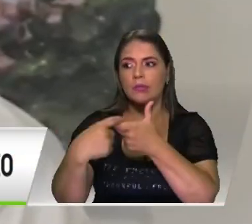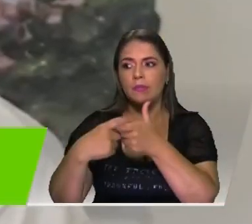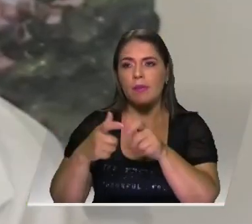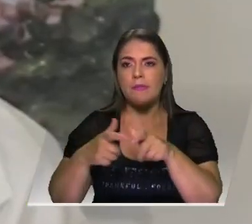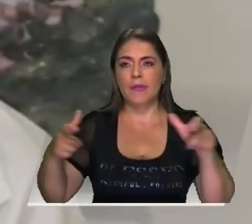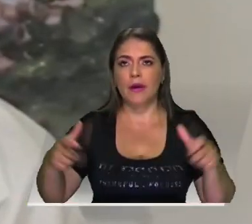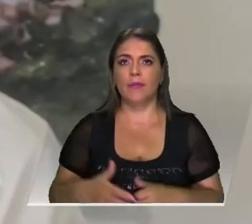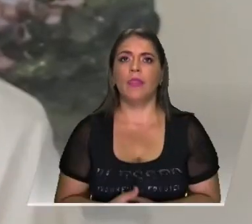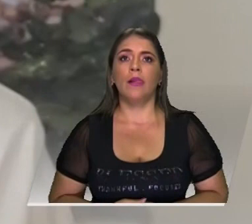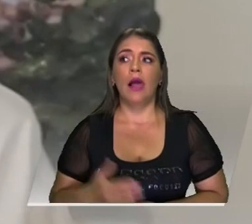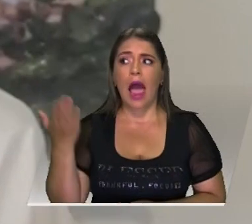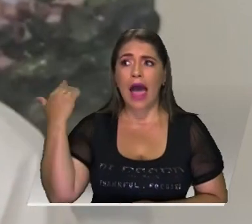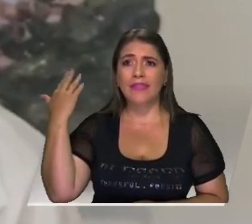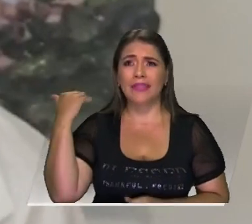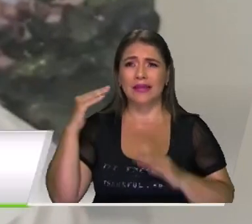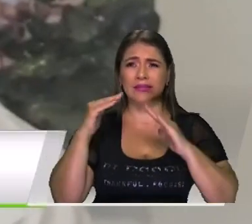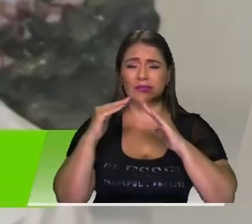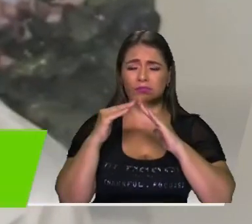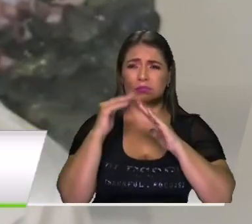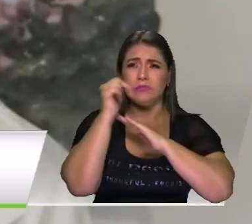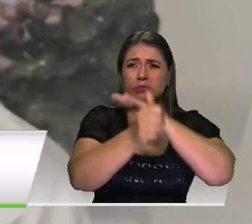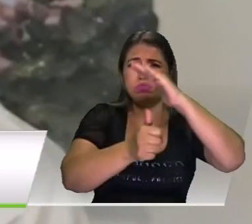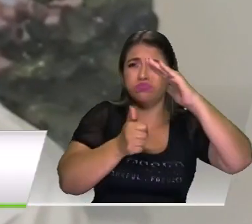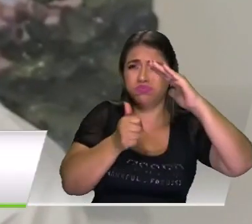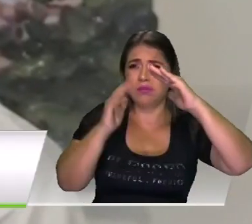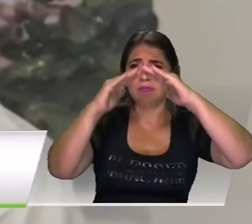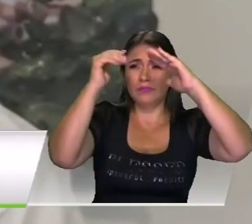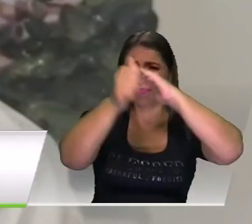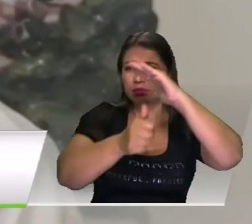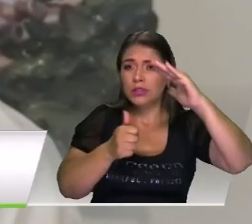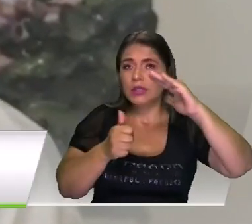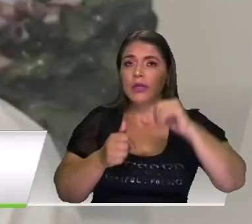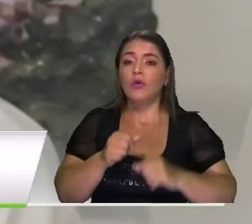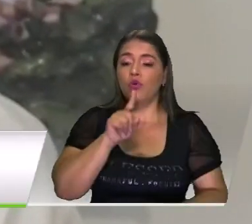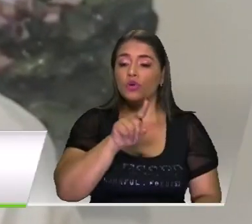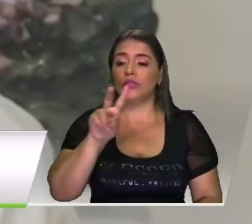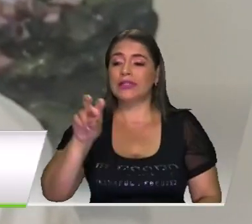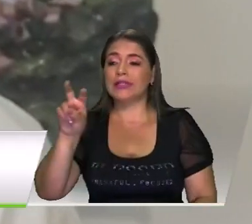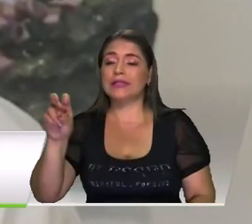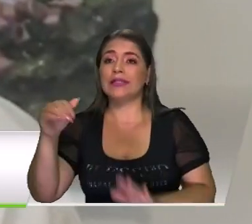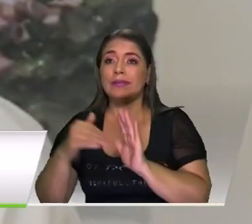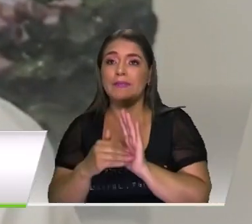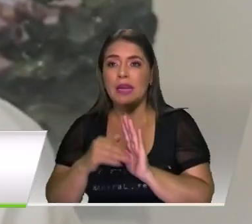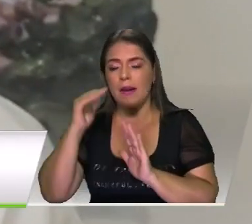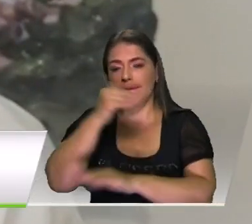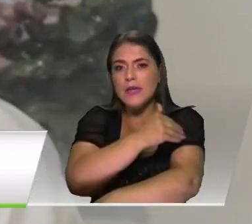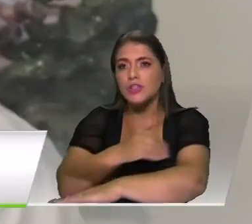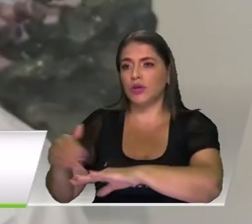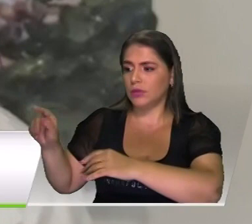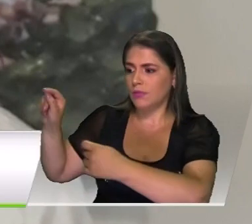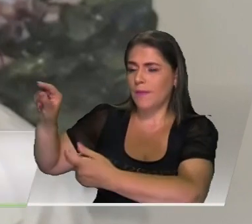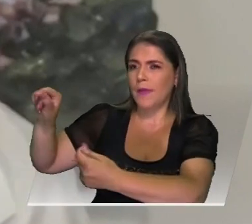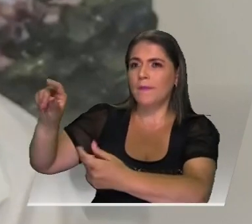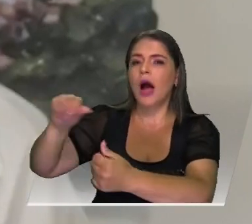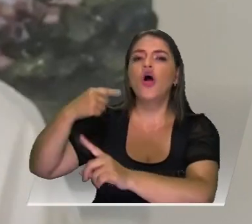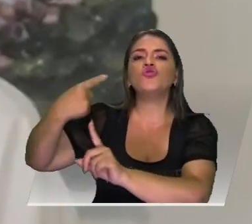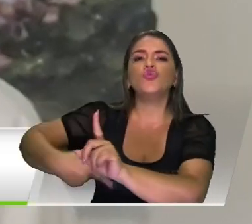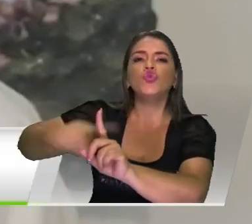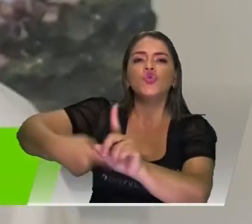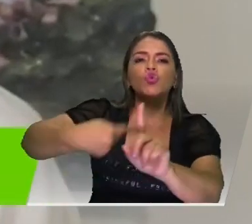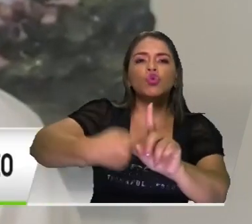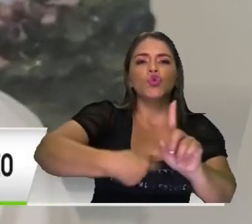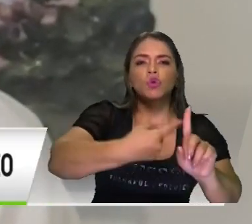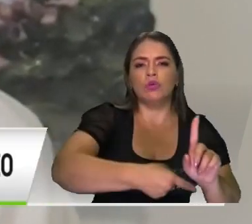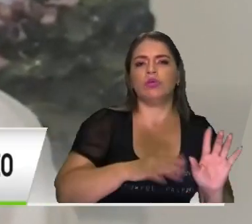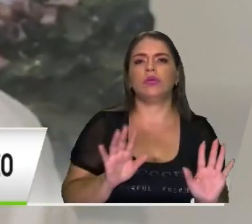pandemia nos permitió entregar hasta la fecha más de 177 mil millones de pesos en este subsidio al desempleo. Este es un mecanismo fundamental